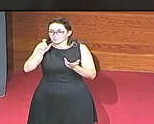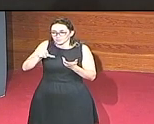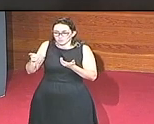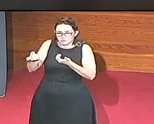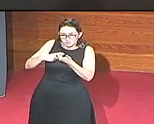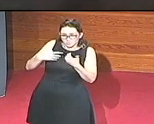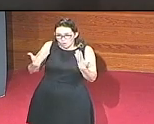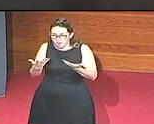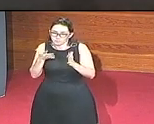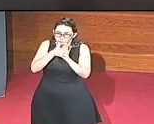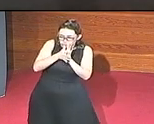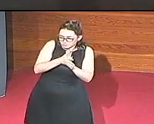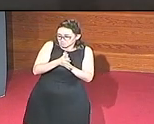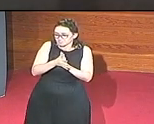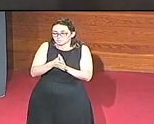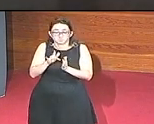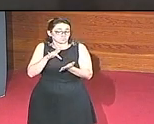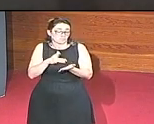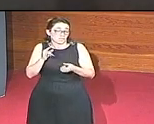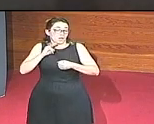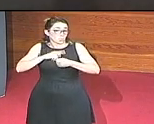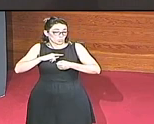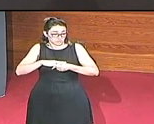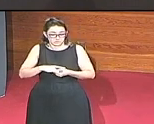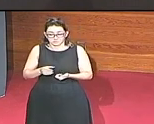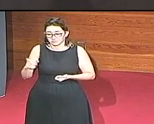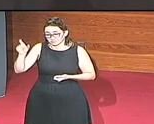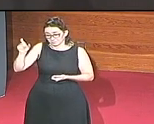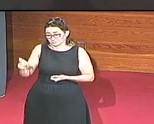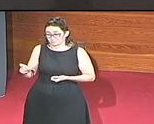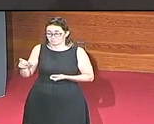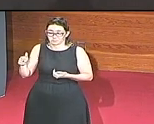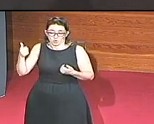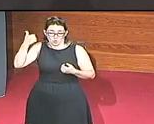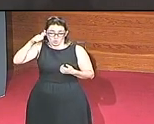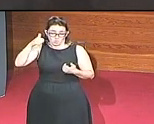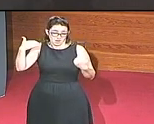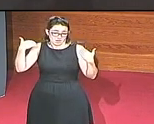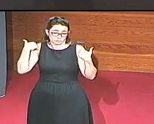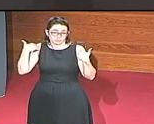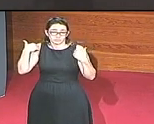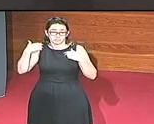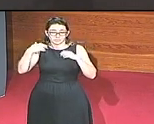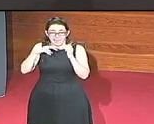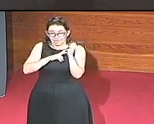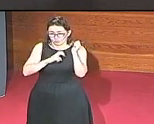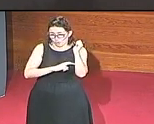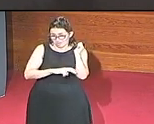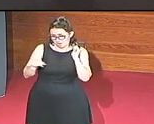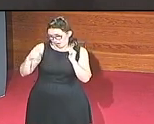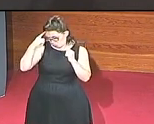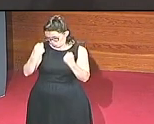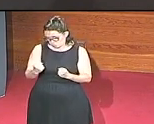y un día un lunes me llama sergio carracedo que es el responsable el que más sabe la arqueología del periódico y me propone un